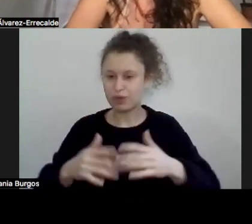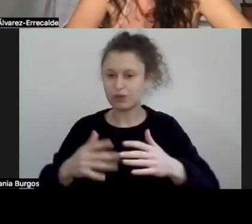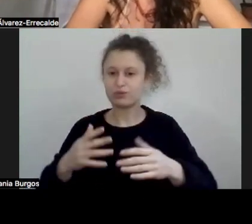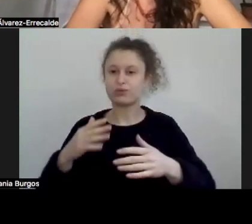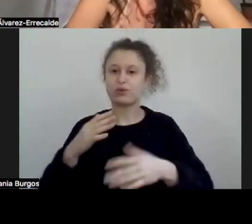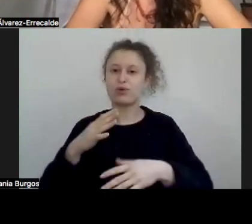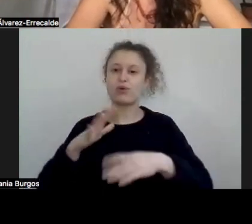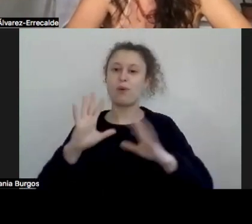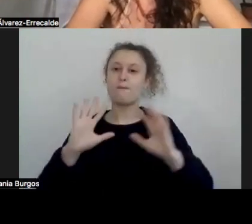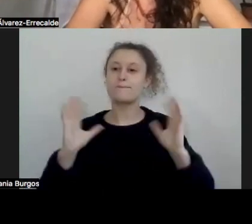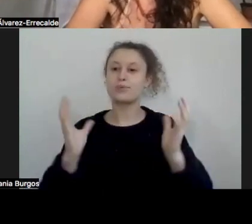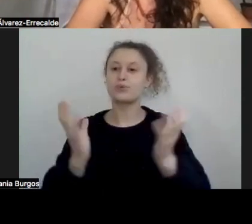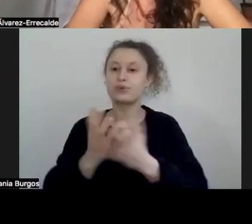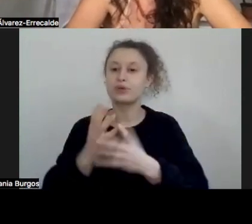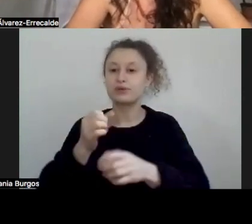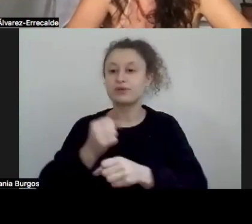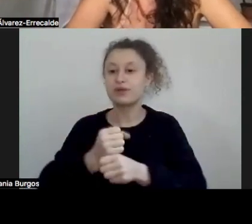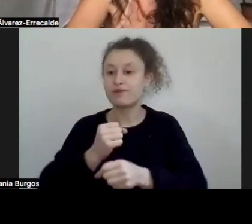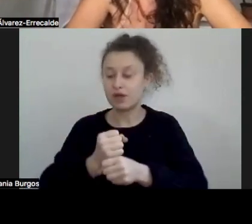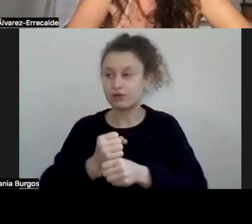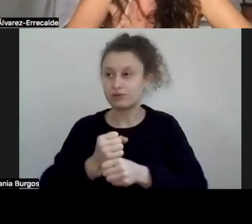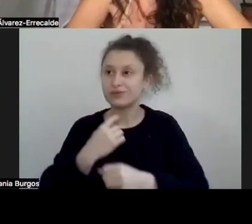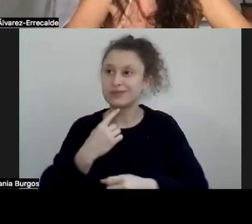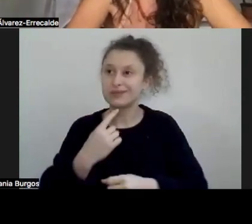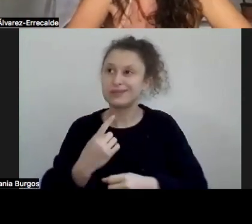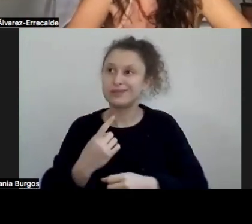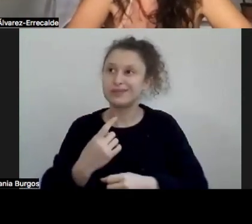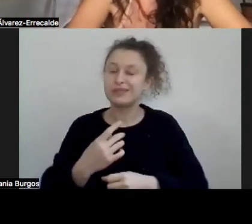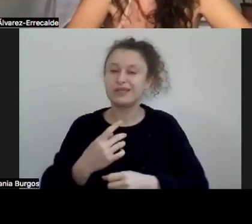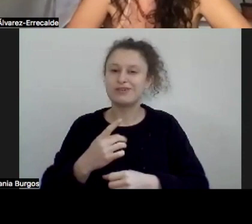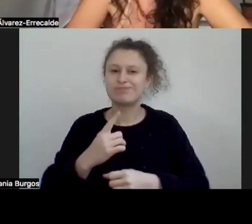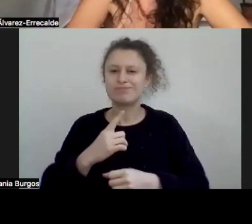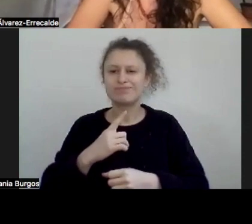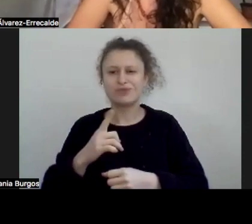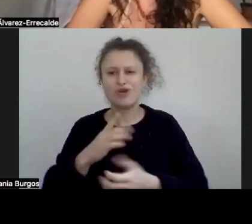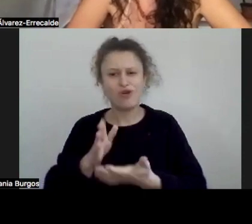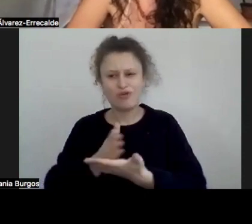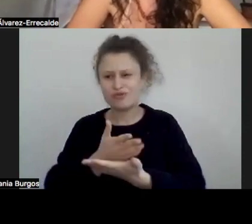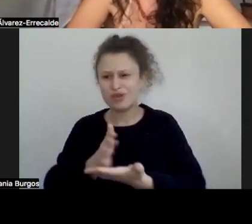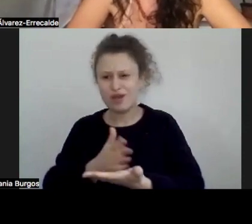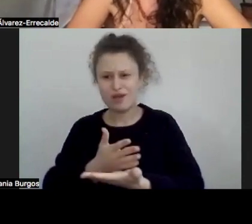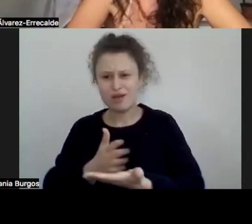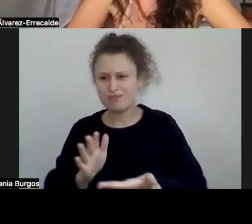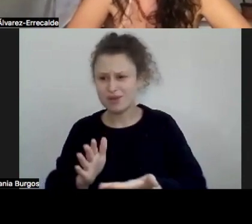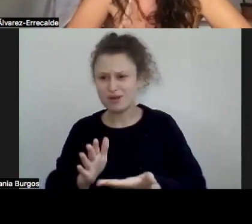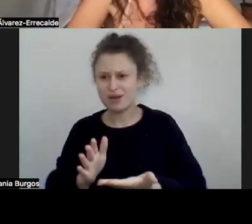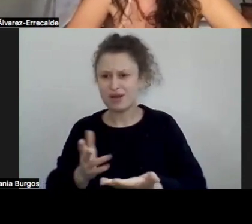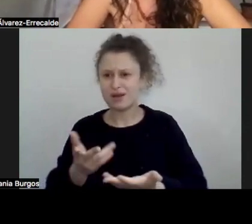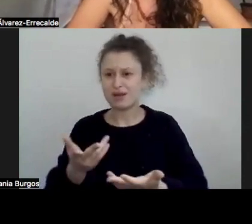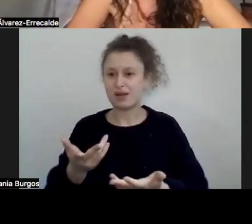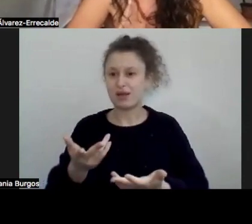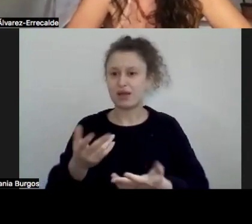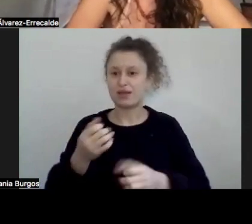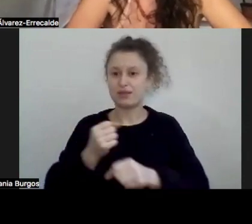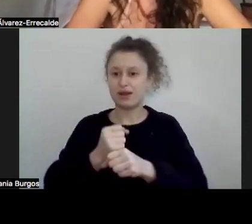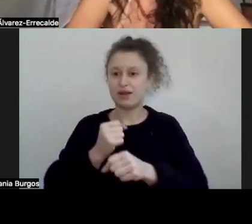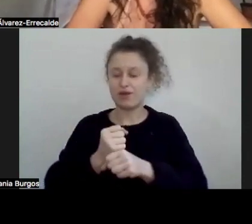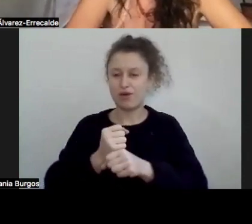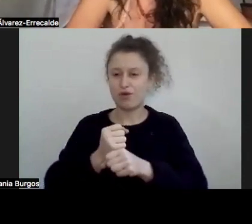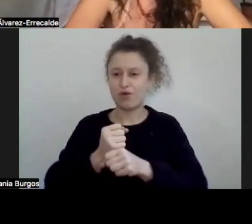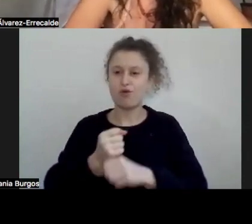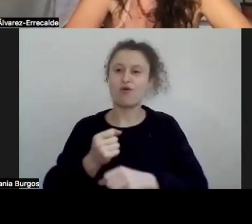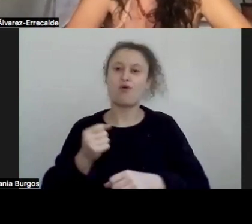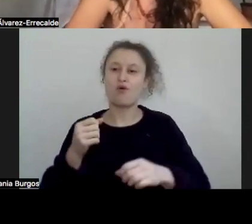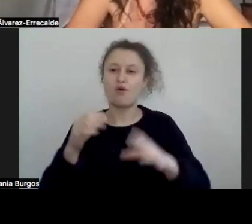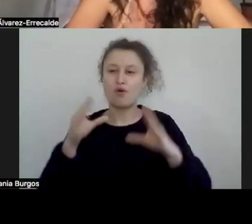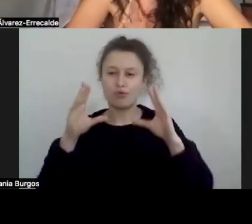invita a no discriminar el trabajo nocturno, por ejemplo, el trabajo en un metro, en un subterráneo,